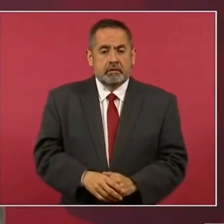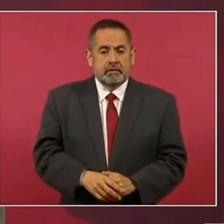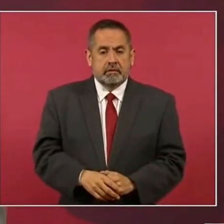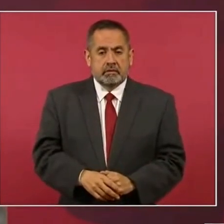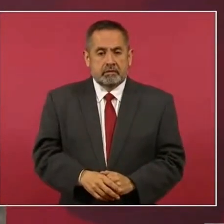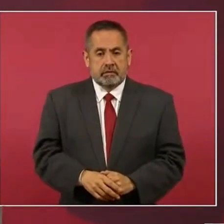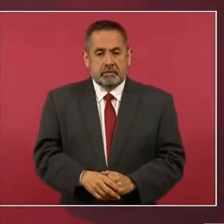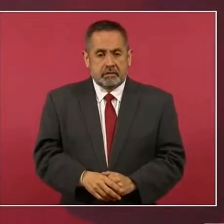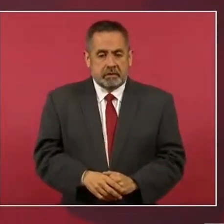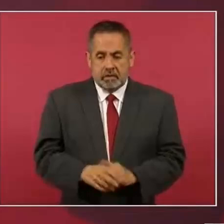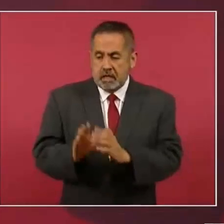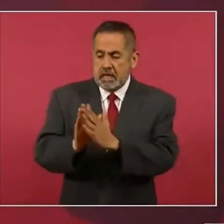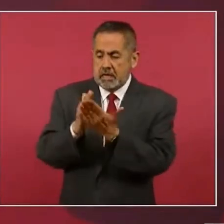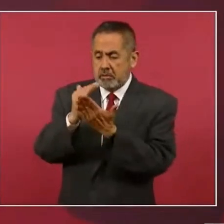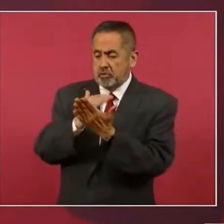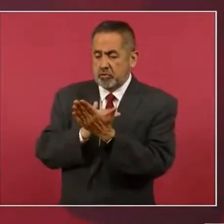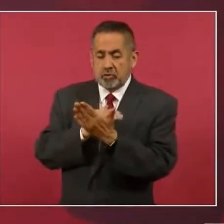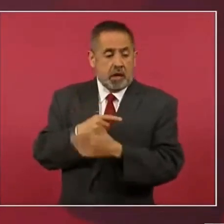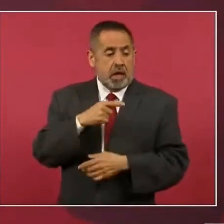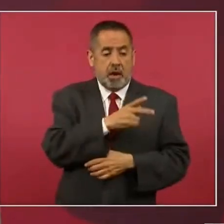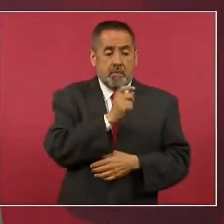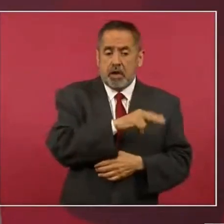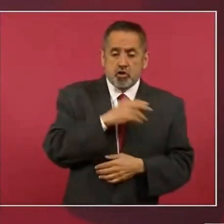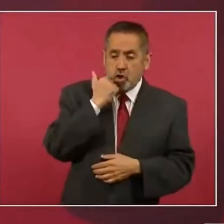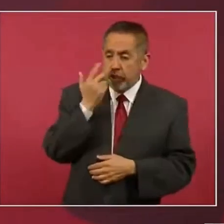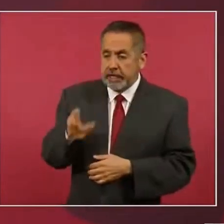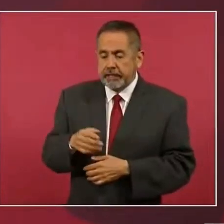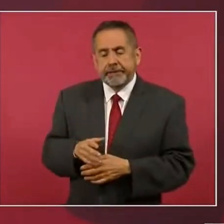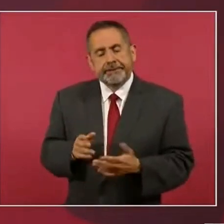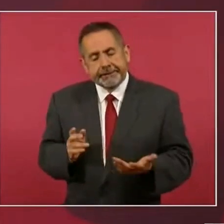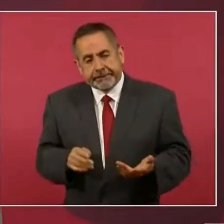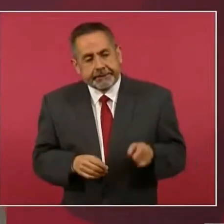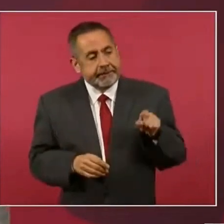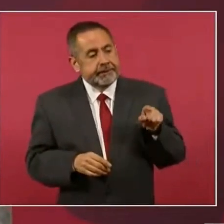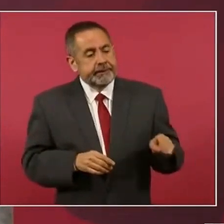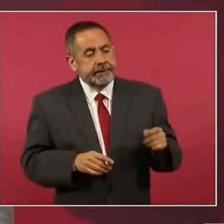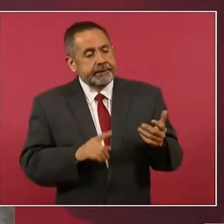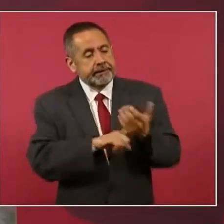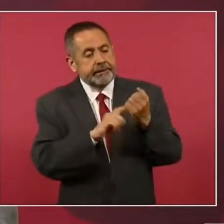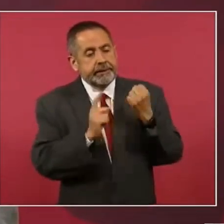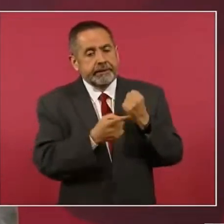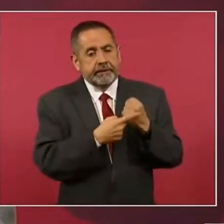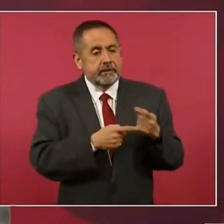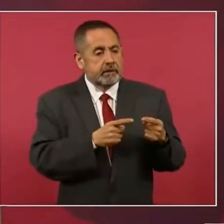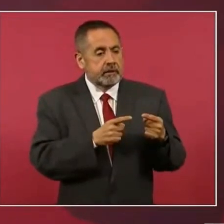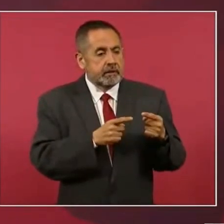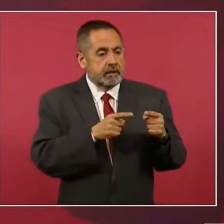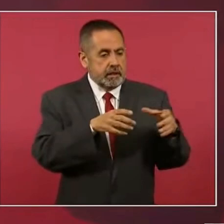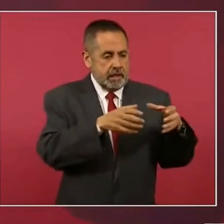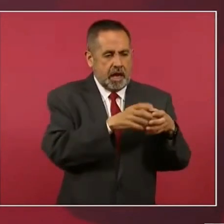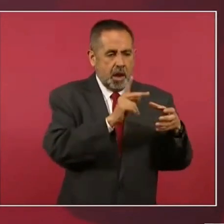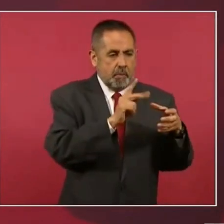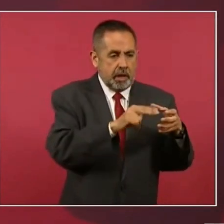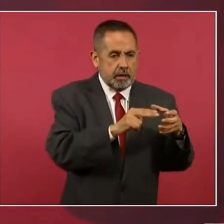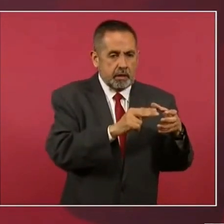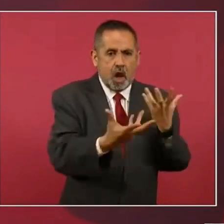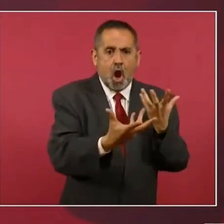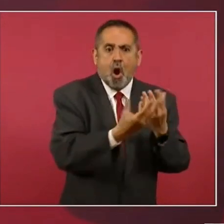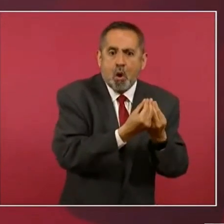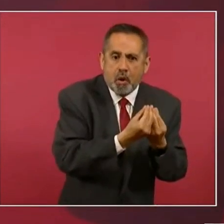De los libros de texto. No, el problema ahí es los que se les sumaron. El PRI.